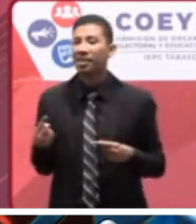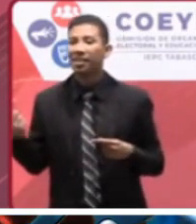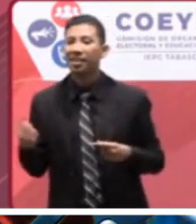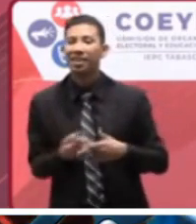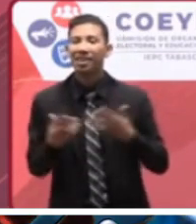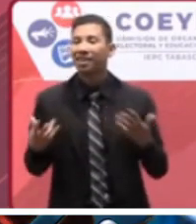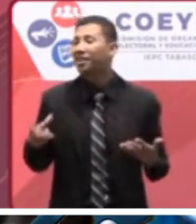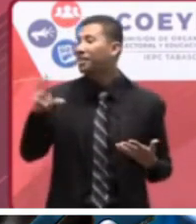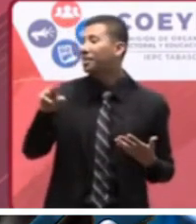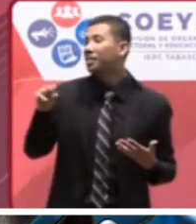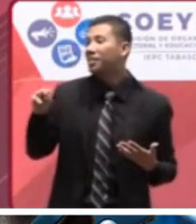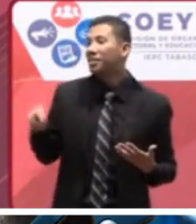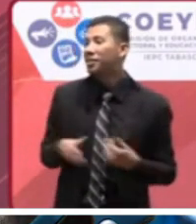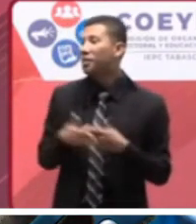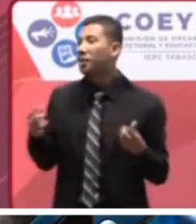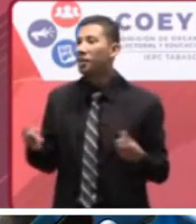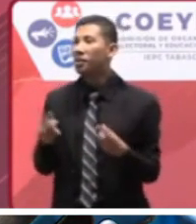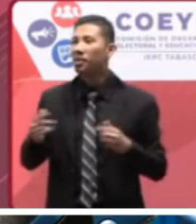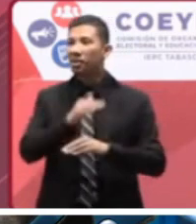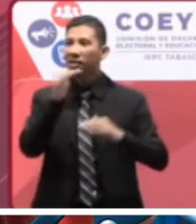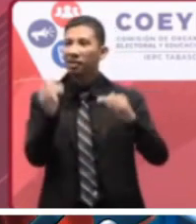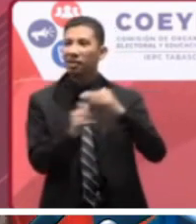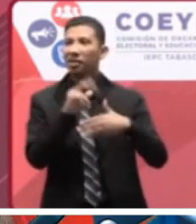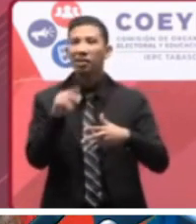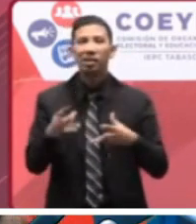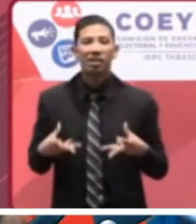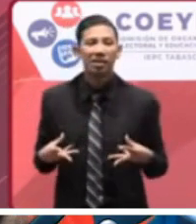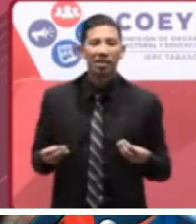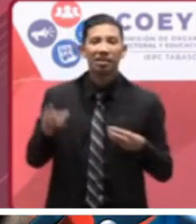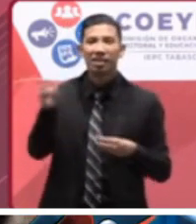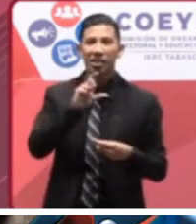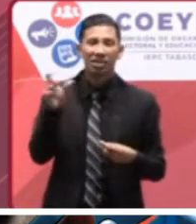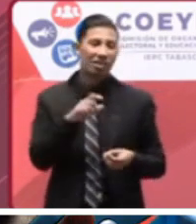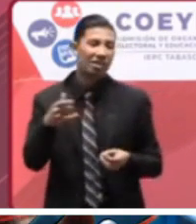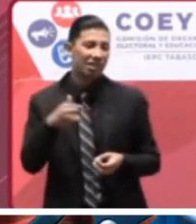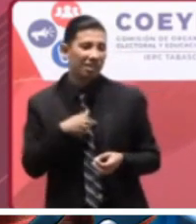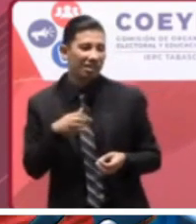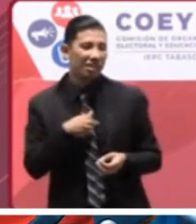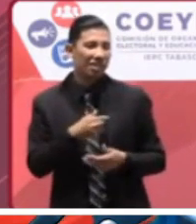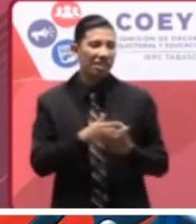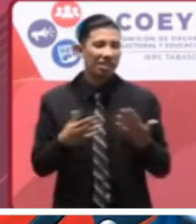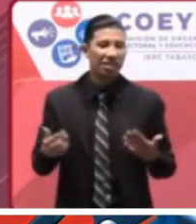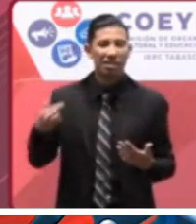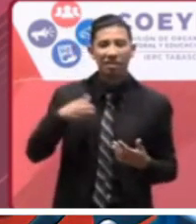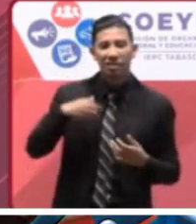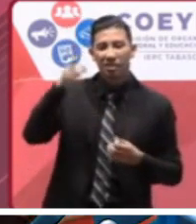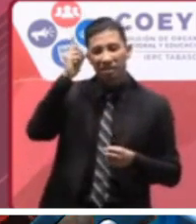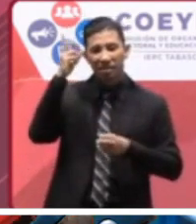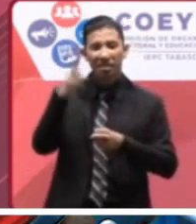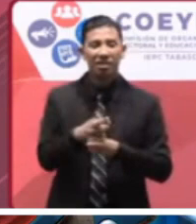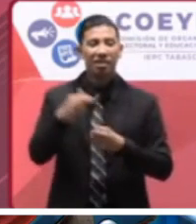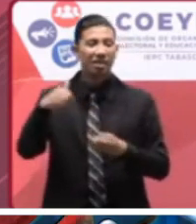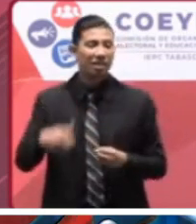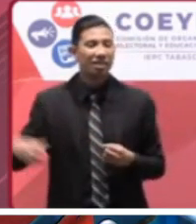que no, o sea, los de abajo no ganan estos salarios. Cuando yo aspiré a ser directora de esta